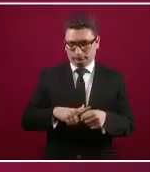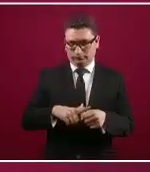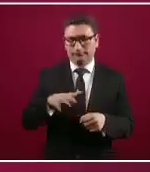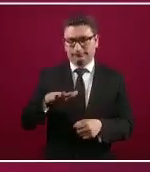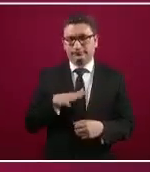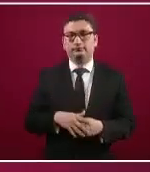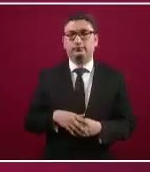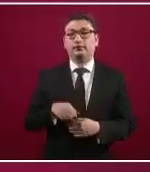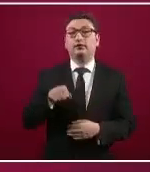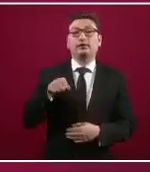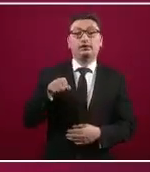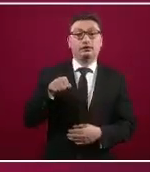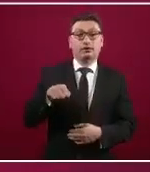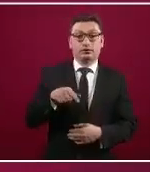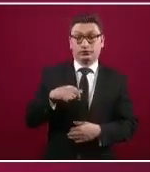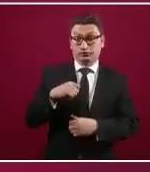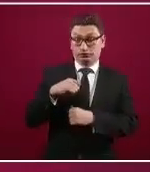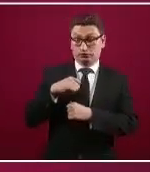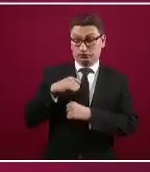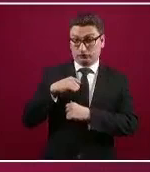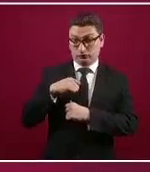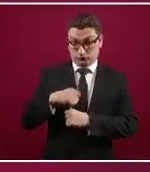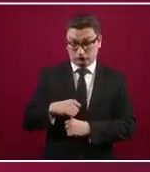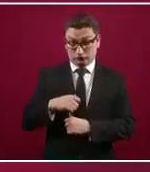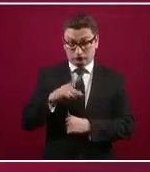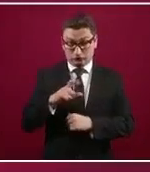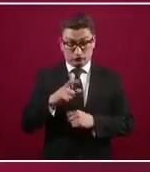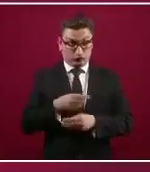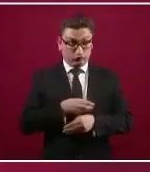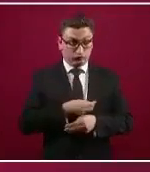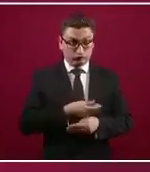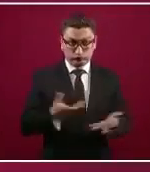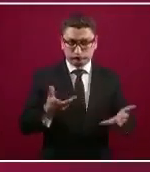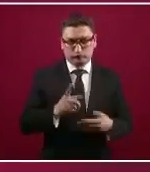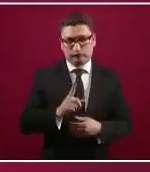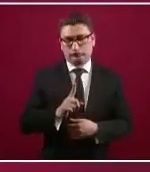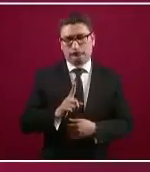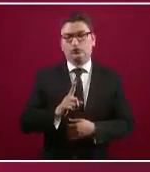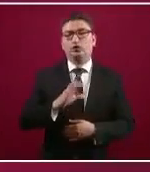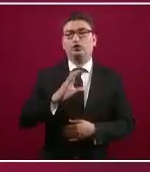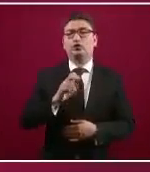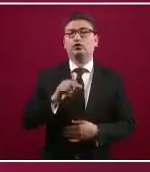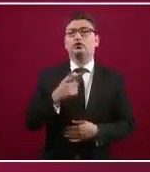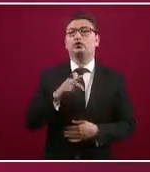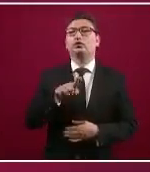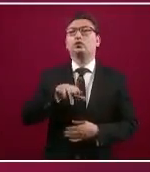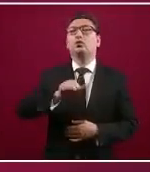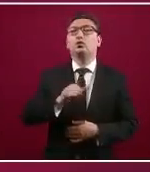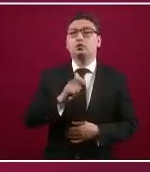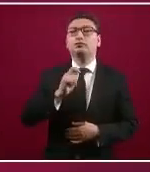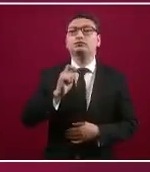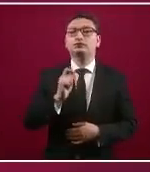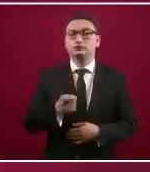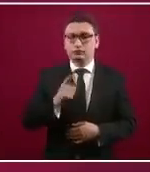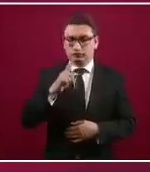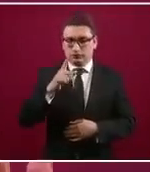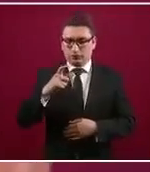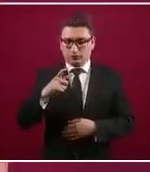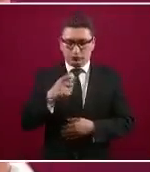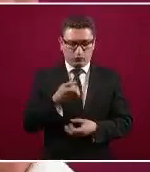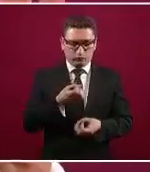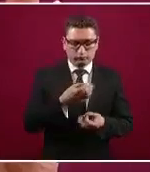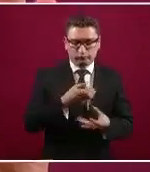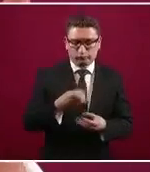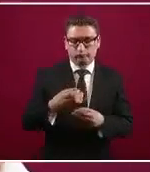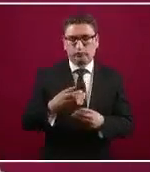la atribución de dar el suministro del agua potable. Lo que la Conagua hace es la entrega de agua en bloque. Lo hacemos en